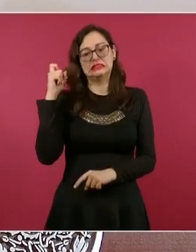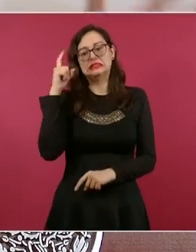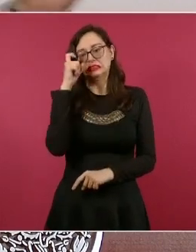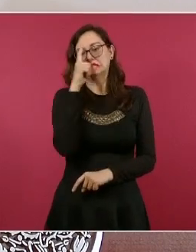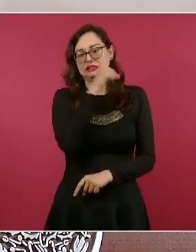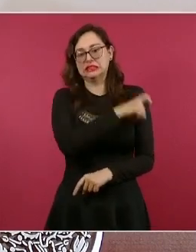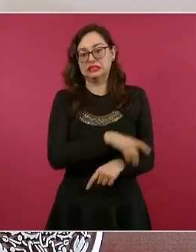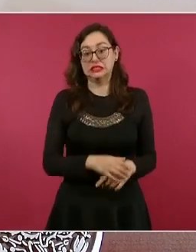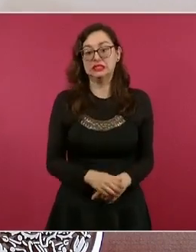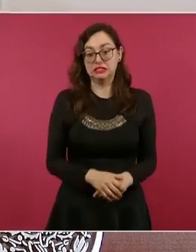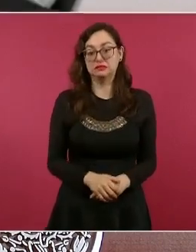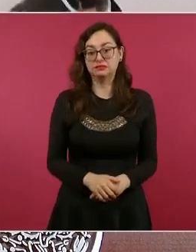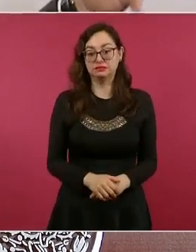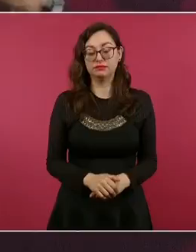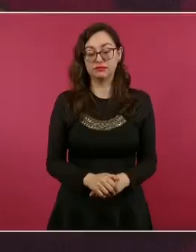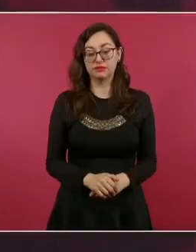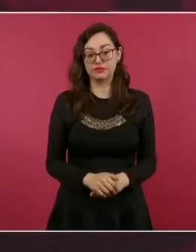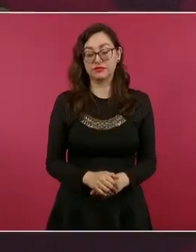Pues hay